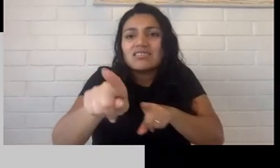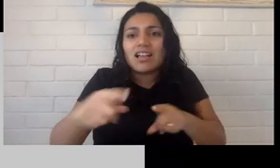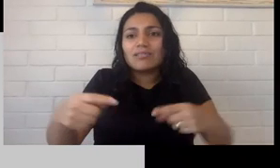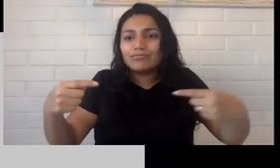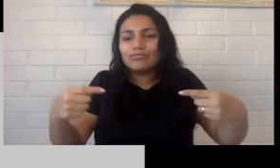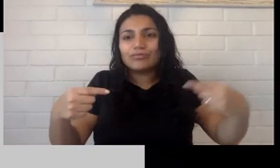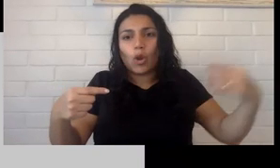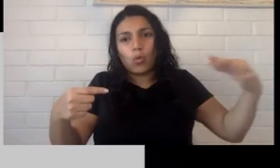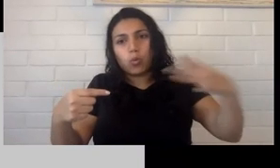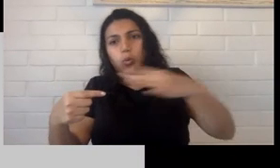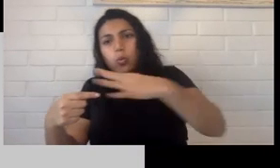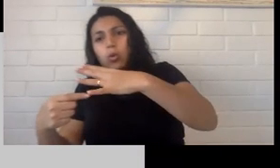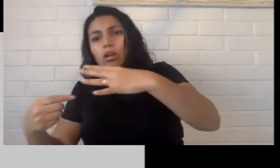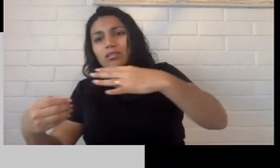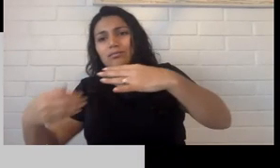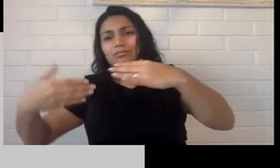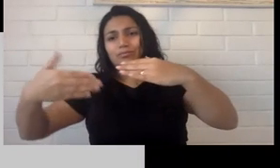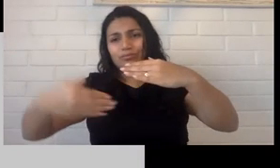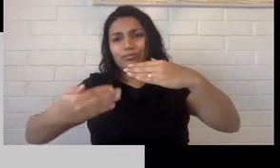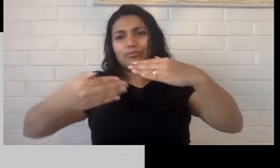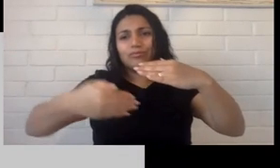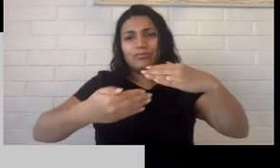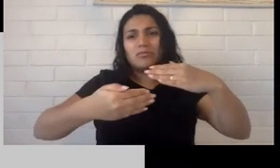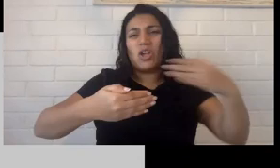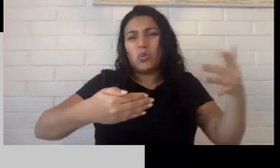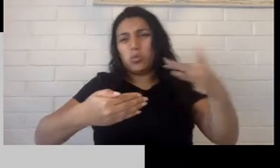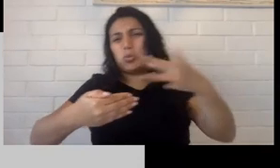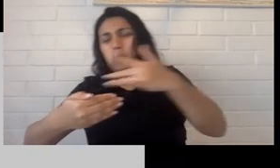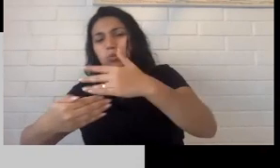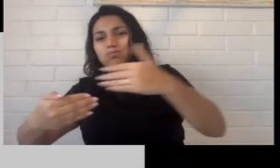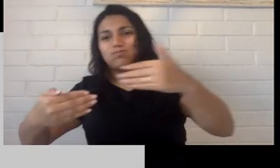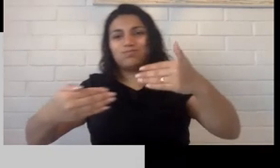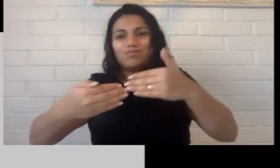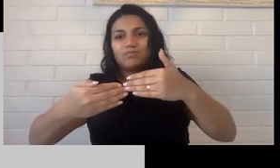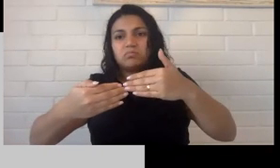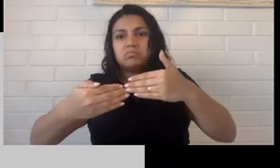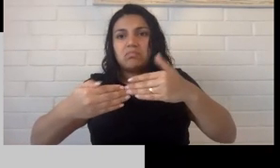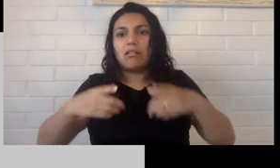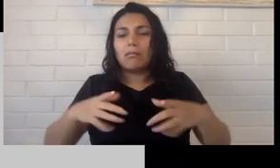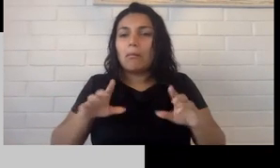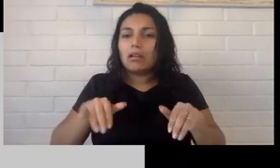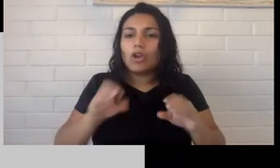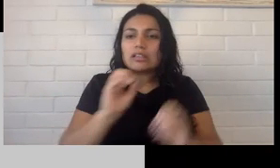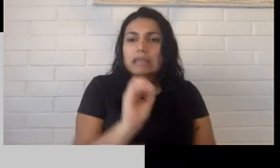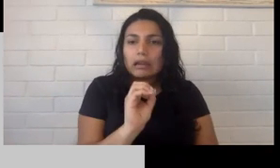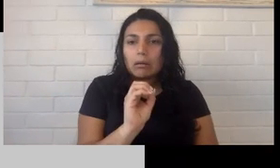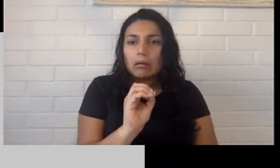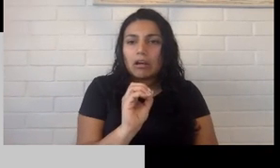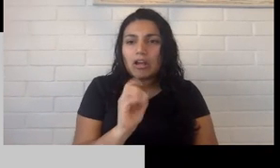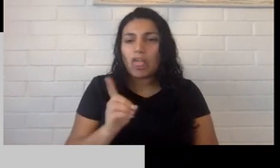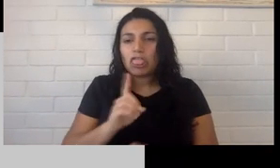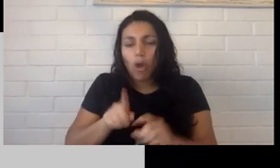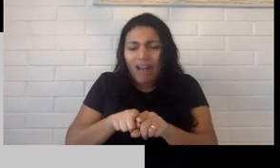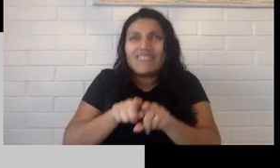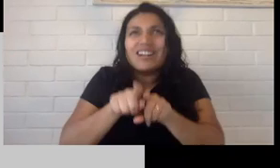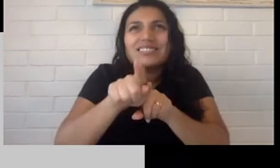fuerzas opuestas tienen la misma magnitud y se cancelan, de cierta manera. Y entonces,